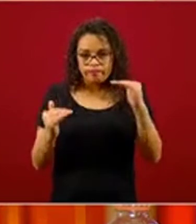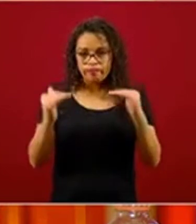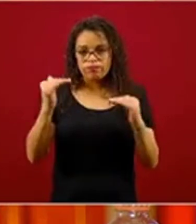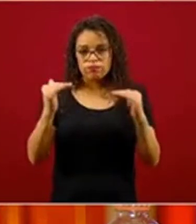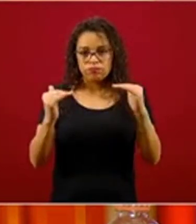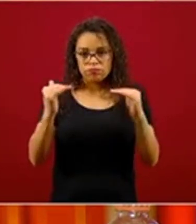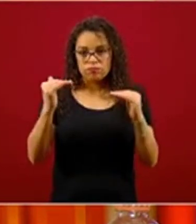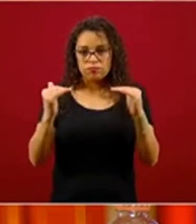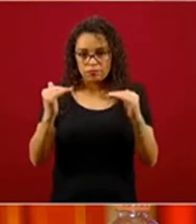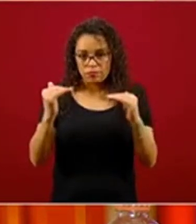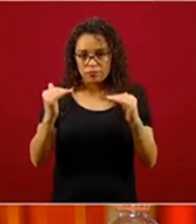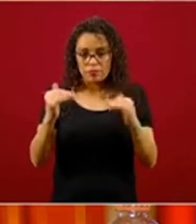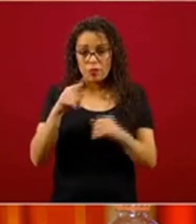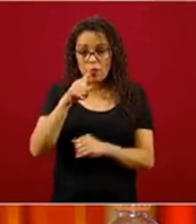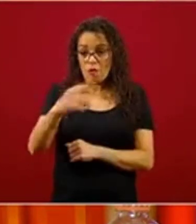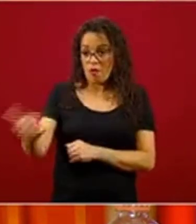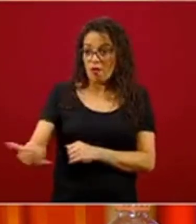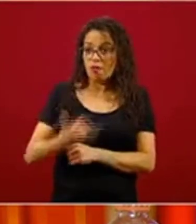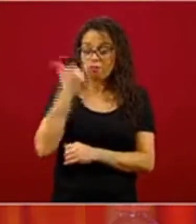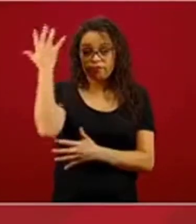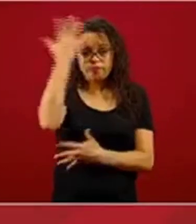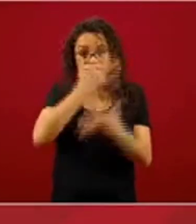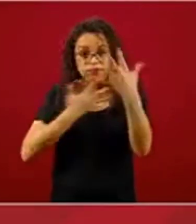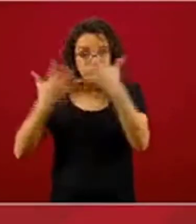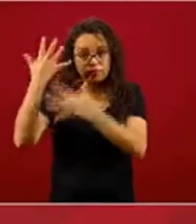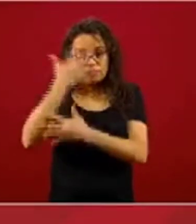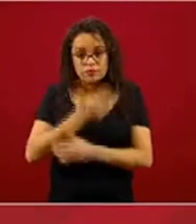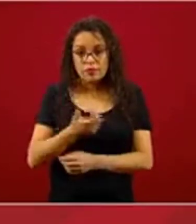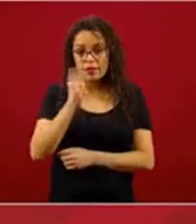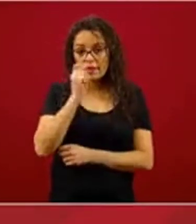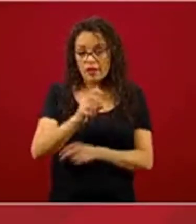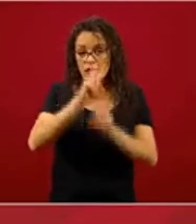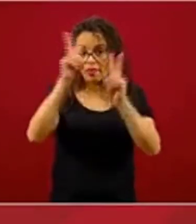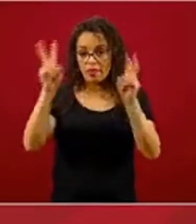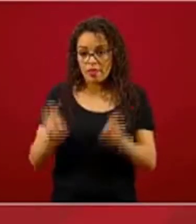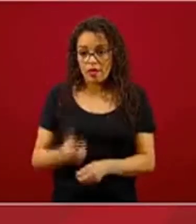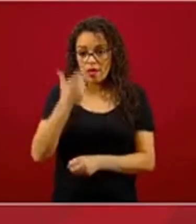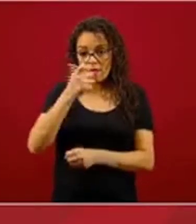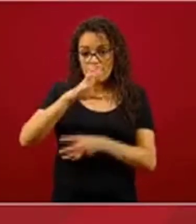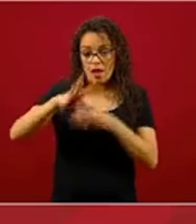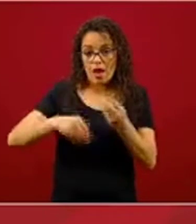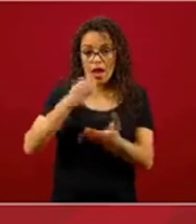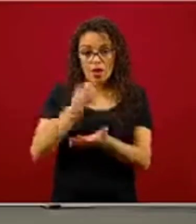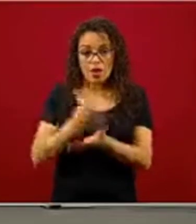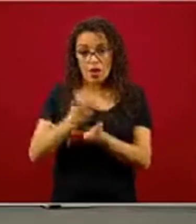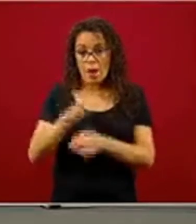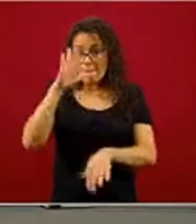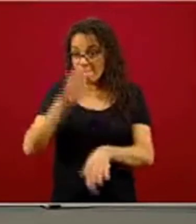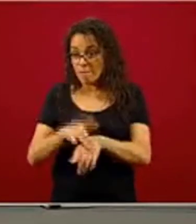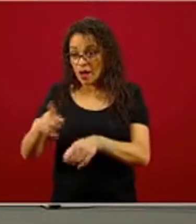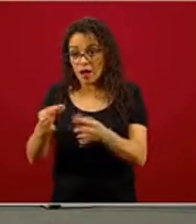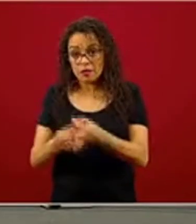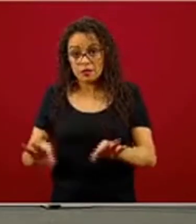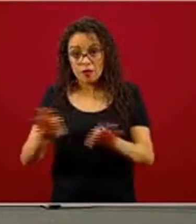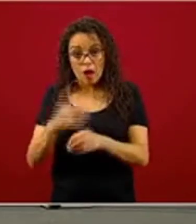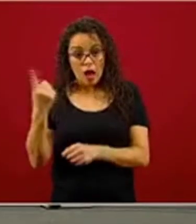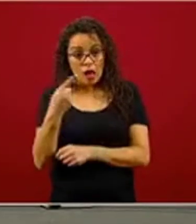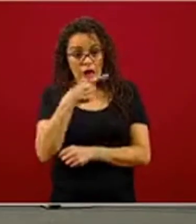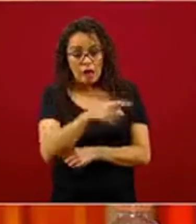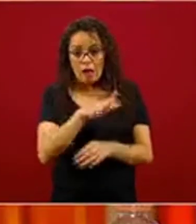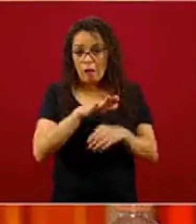debe confundirse cuando hablamos de economía, que nos interesa la economía por encima de la salud y la vida. Quien pretenda tener esa